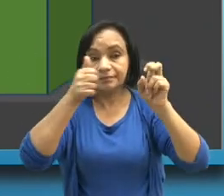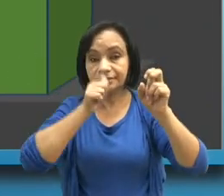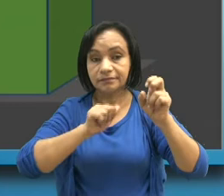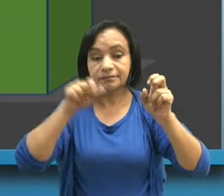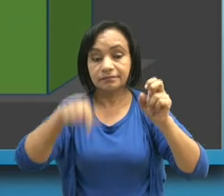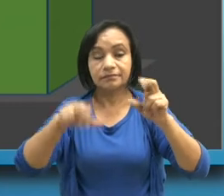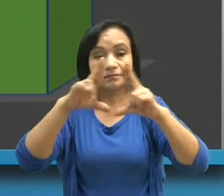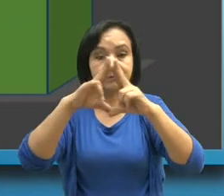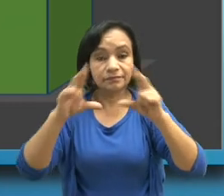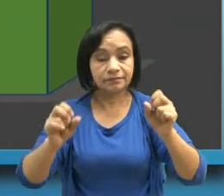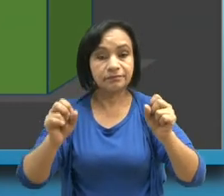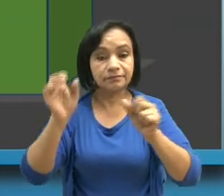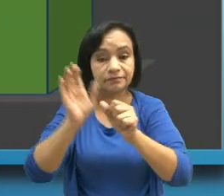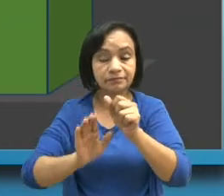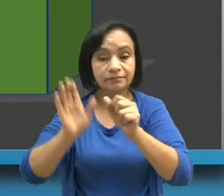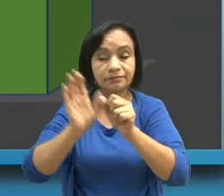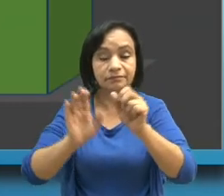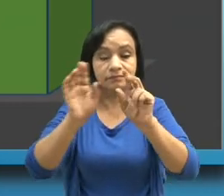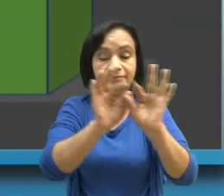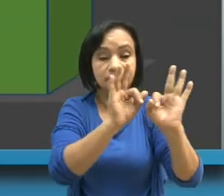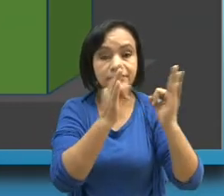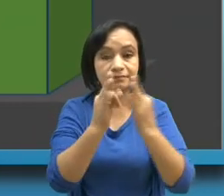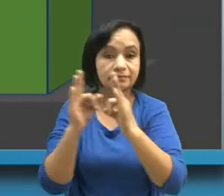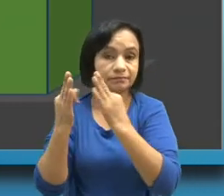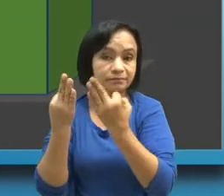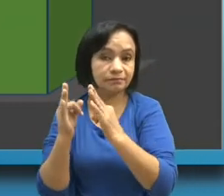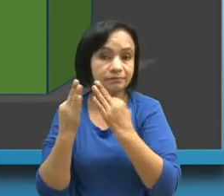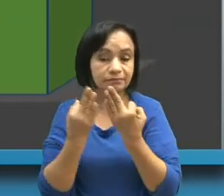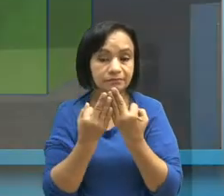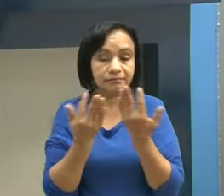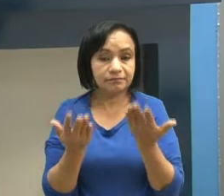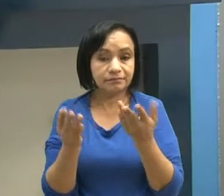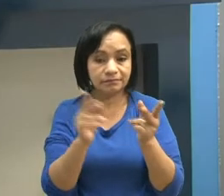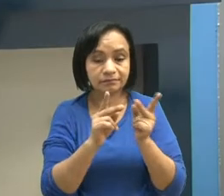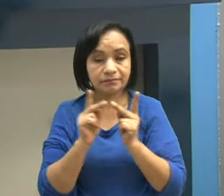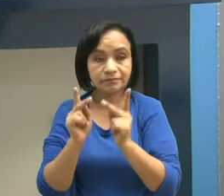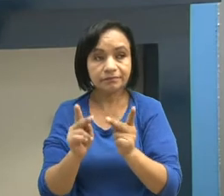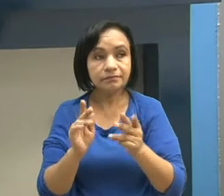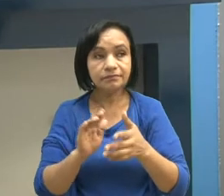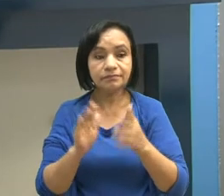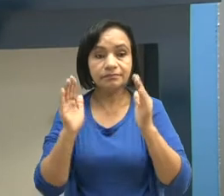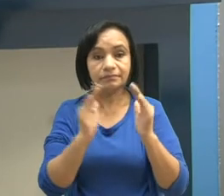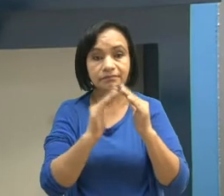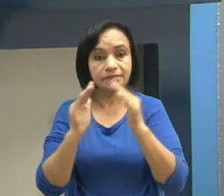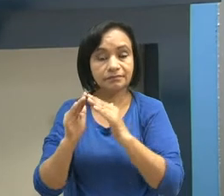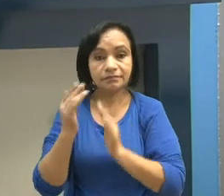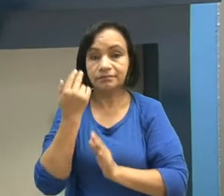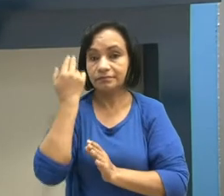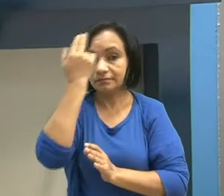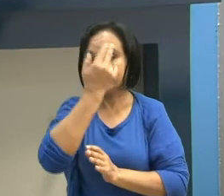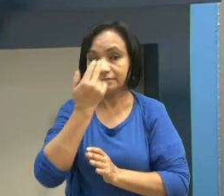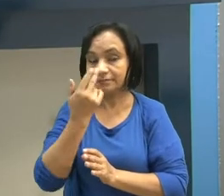para este país. Para acá, para la familia, es decir, y para los pequeños, es decir, esto sí. Es para los hogares. Ahí le consulto,